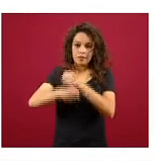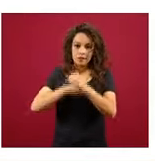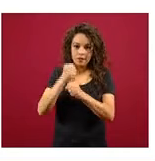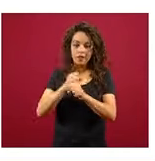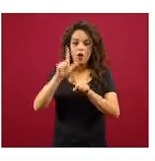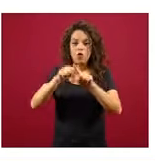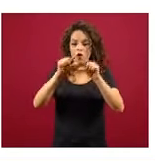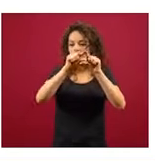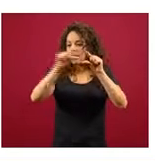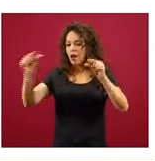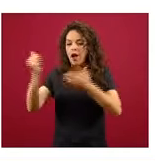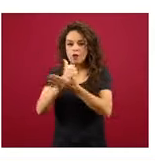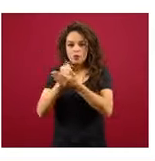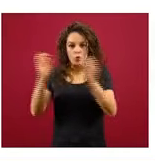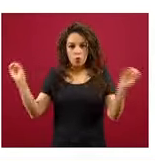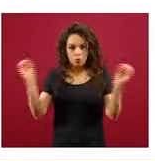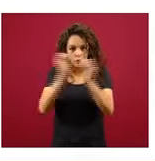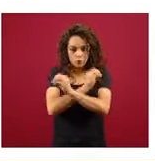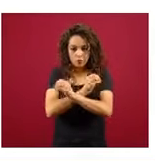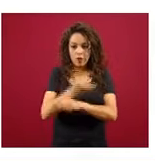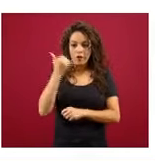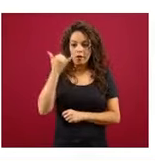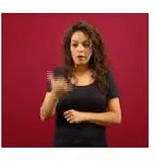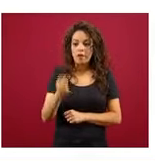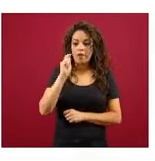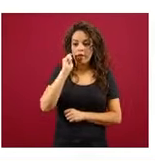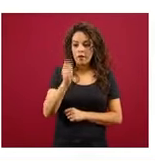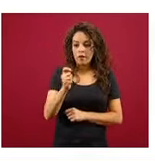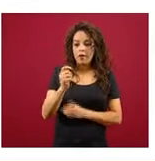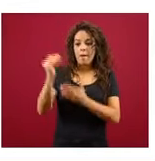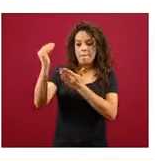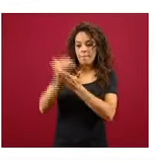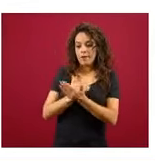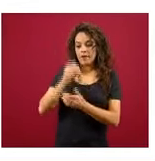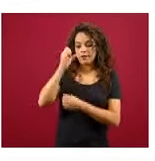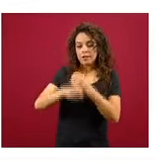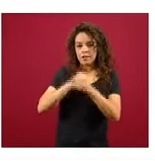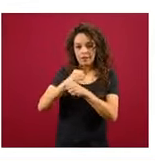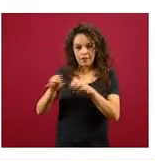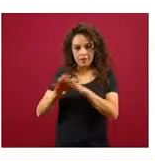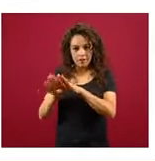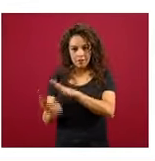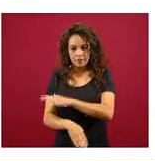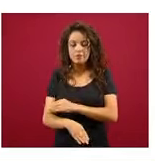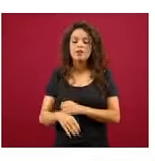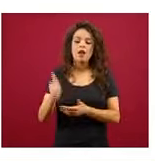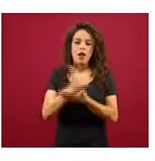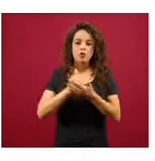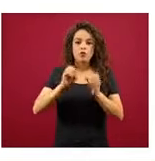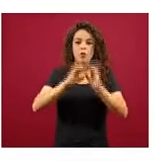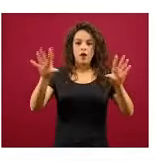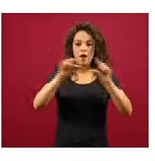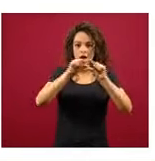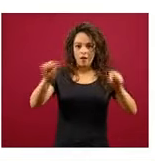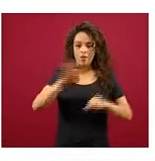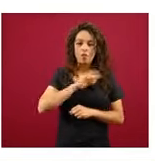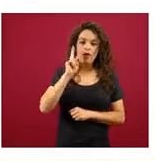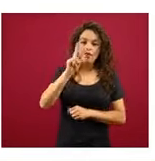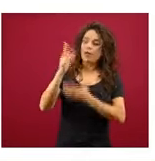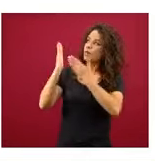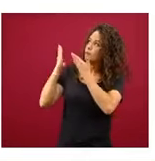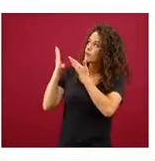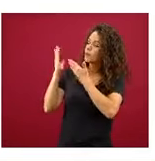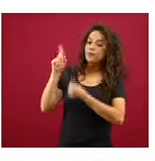por menores de 60 años, que es la barra azul clara. Y aquí en las defunciones, que sería la peor complicación, el